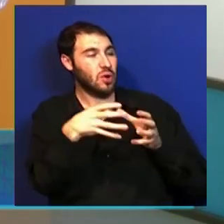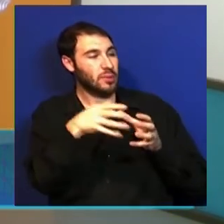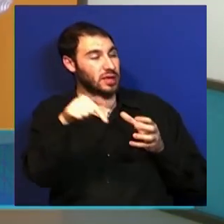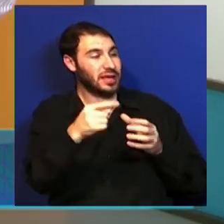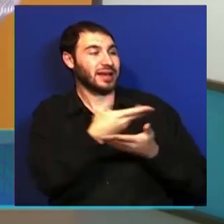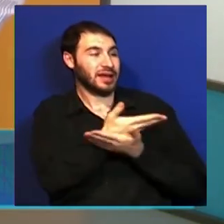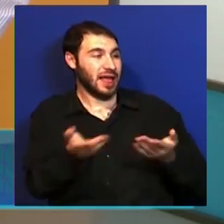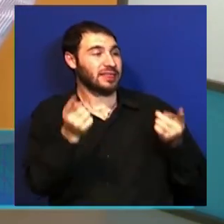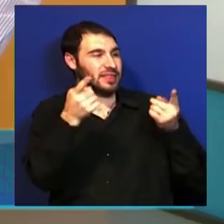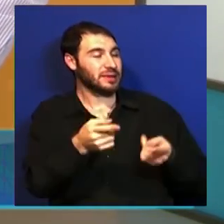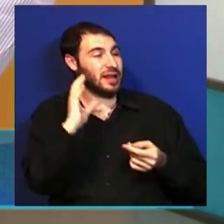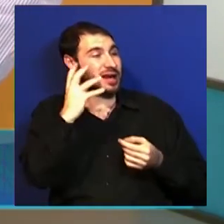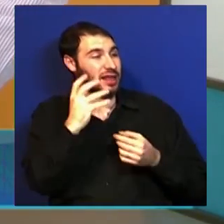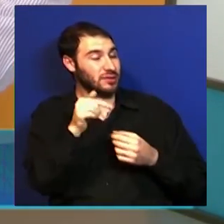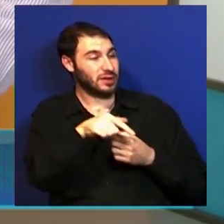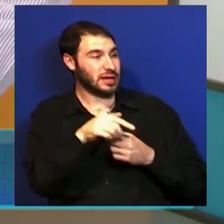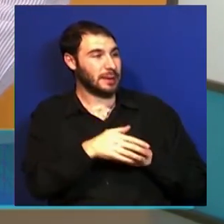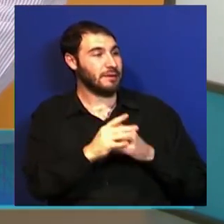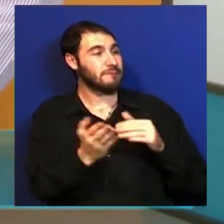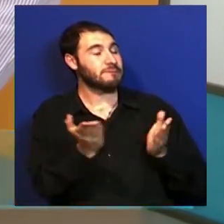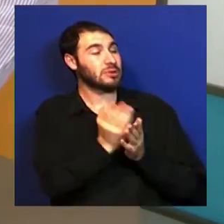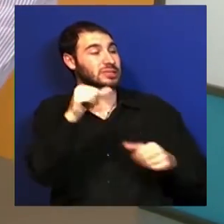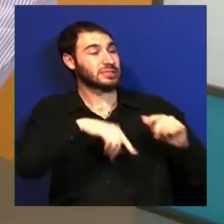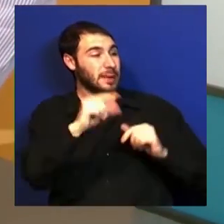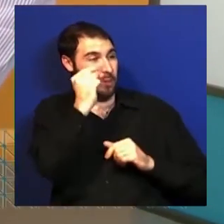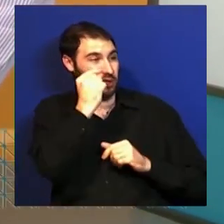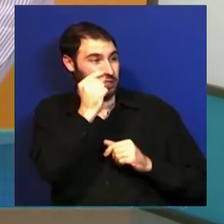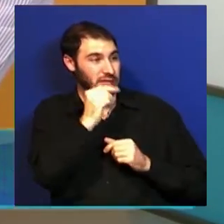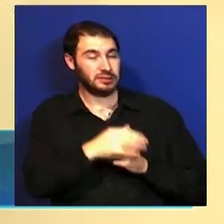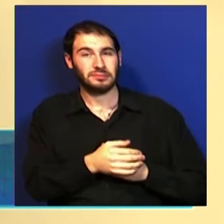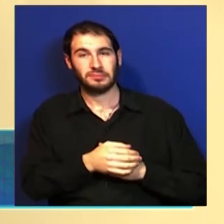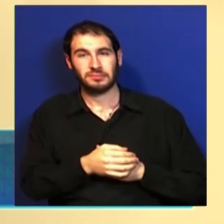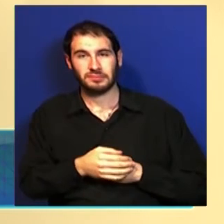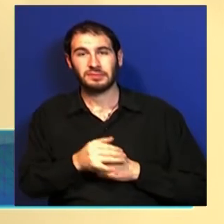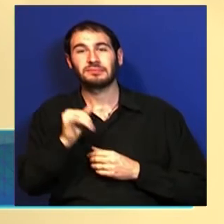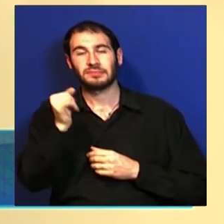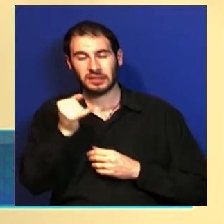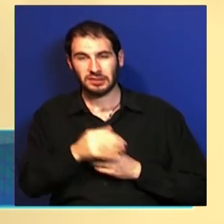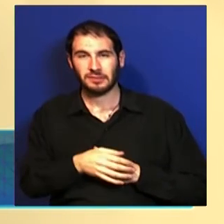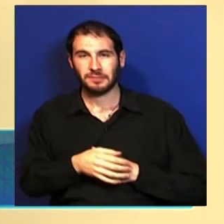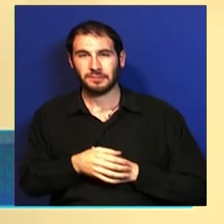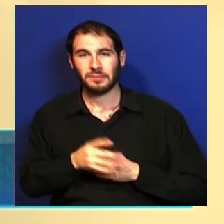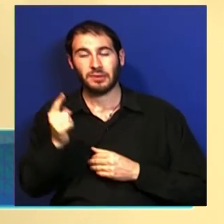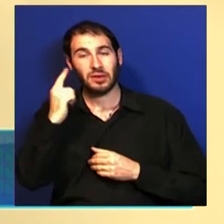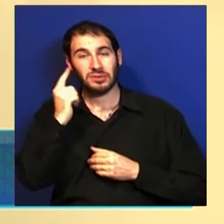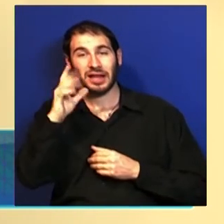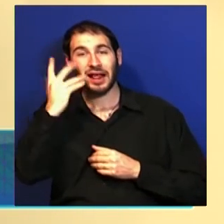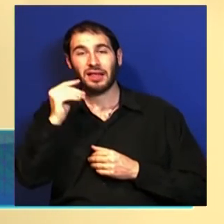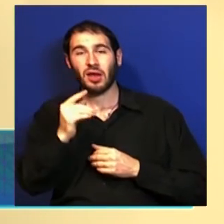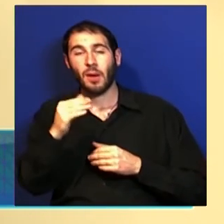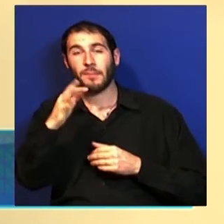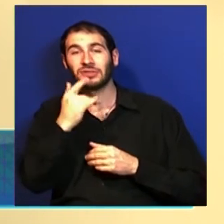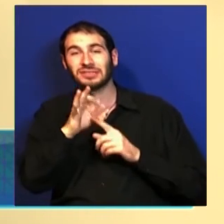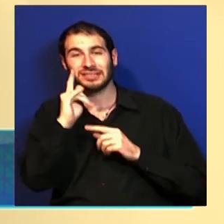en general y también la radio de la Facultad de Ciencias Políticas. ¿No es así, Anita? Así es, pueden escucharlo en la radio La